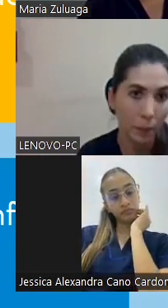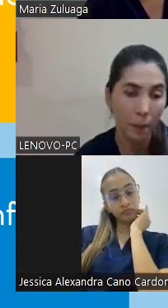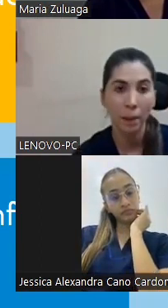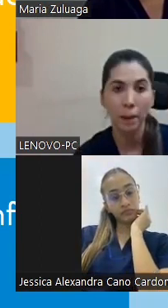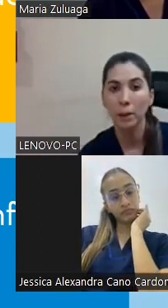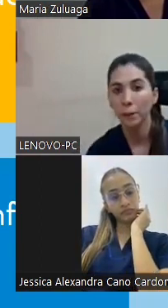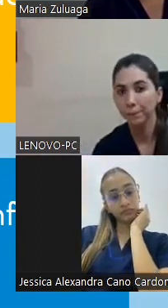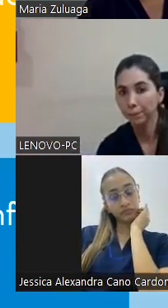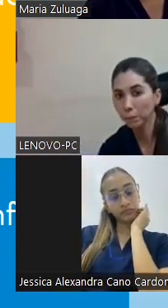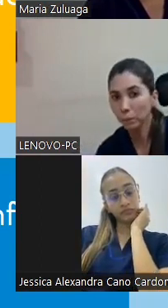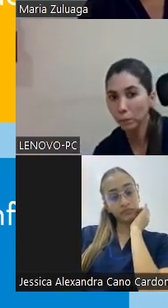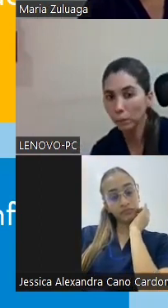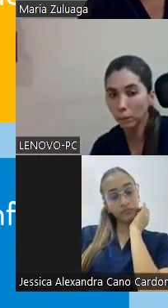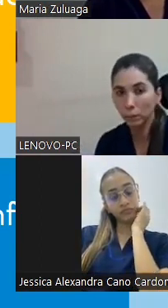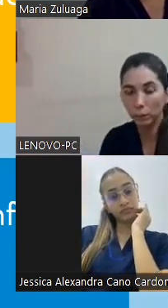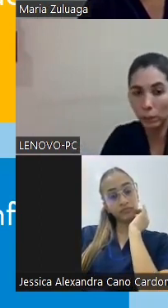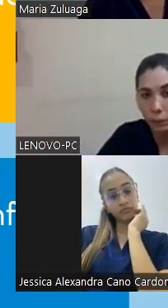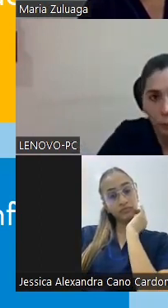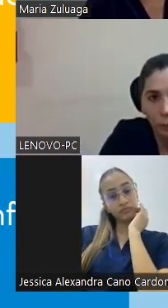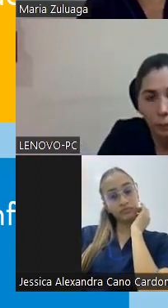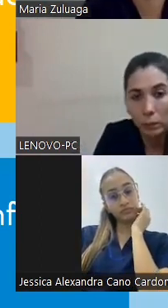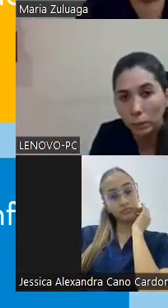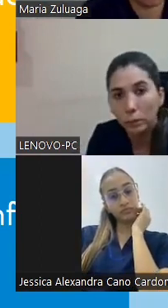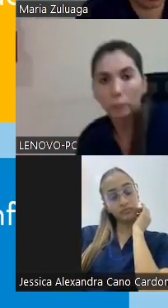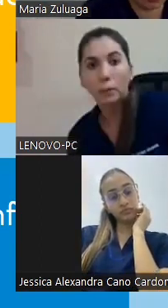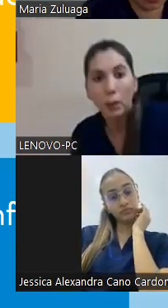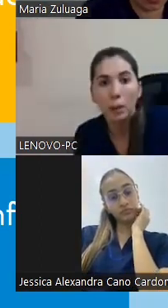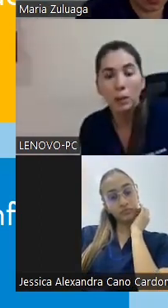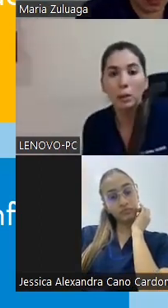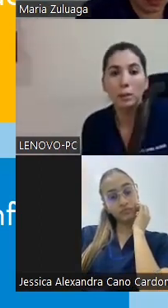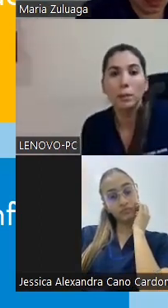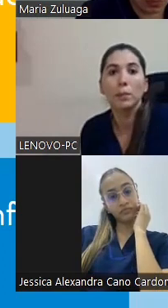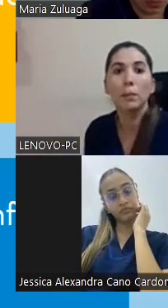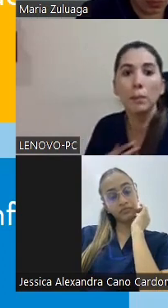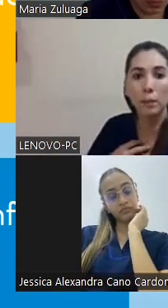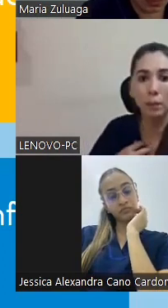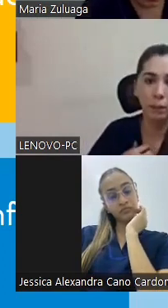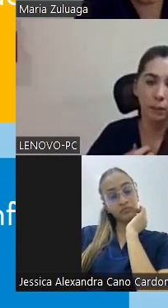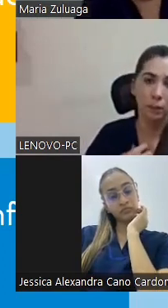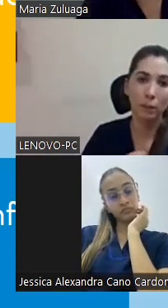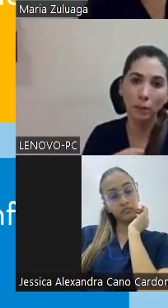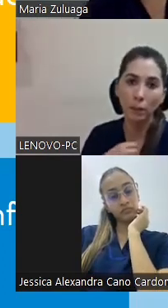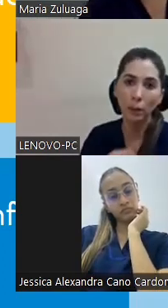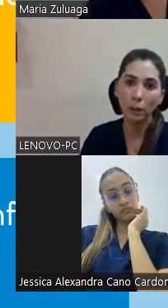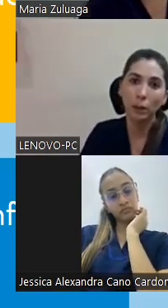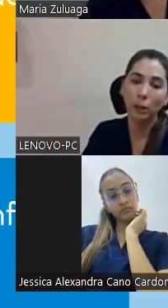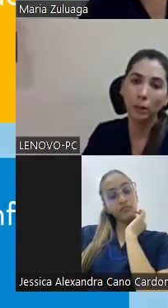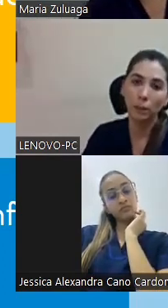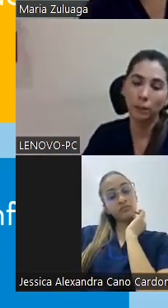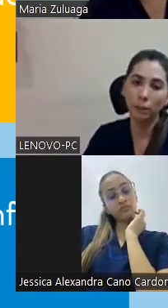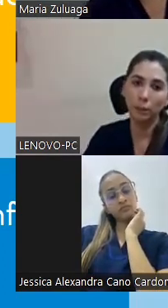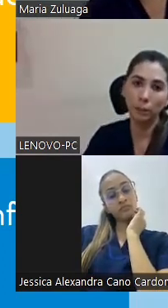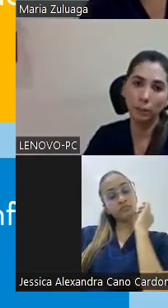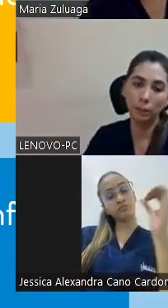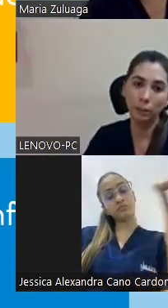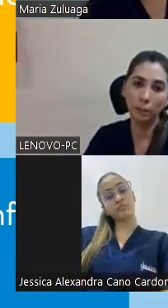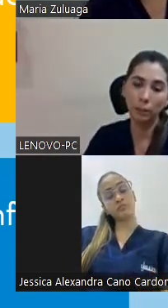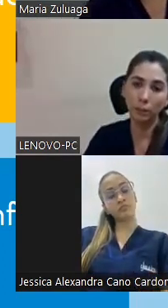investigadores expertos en los protocolos aprobados para dichas investigaciones. Asimismo, la información relativa del estudio donde